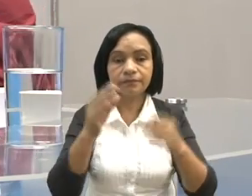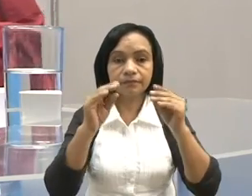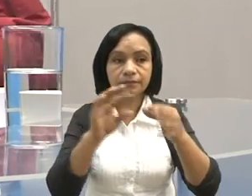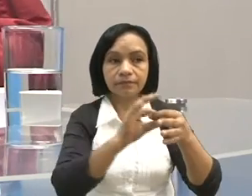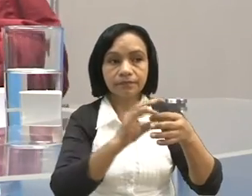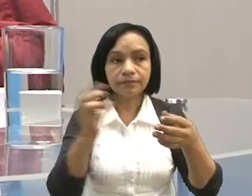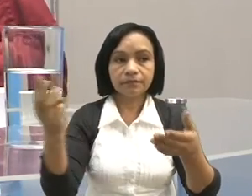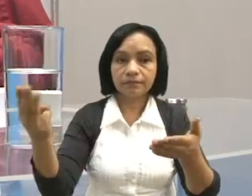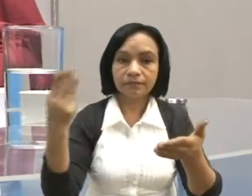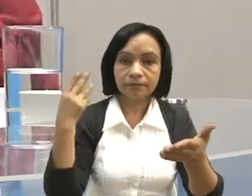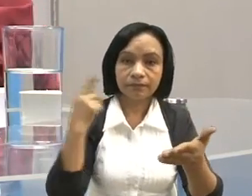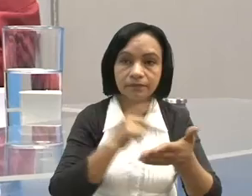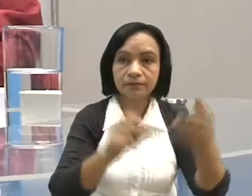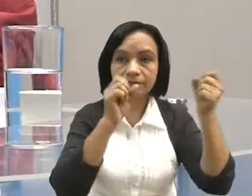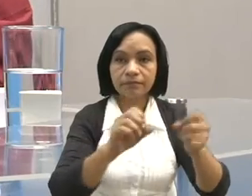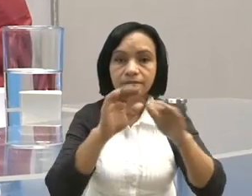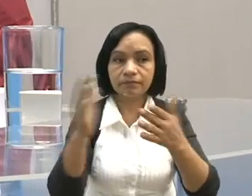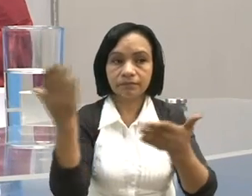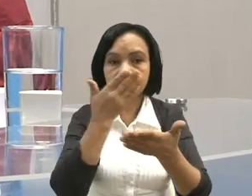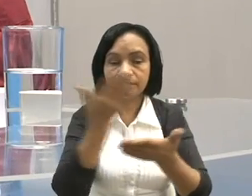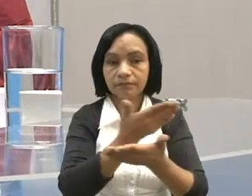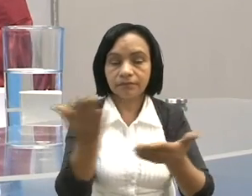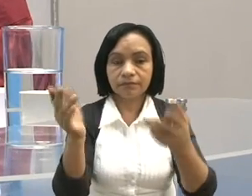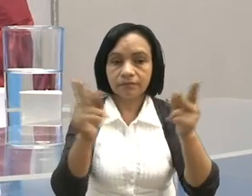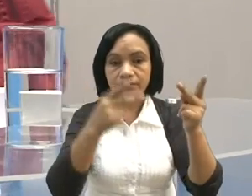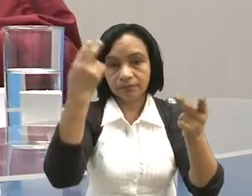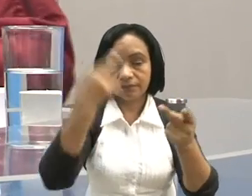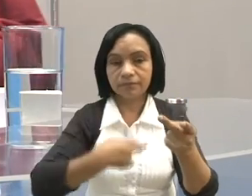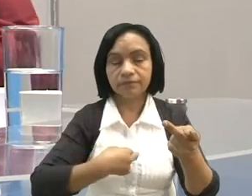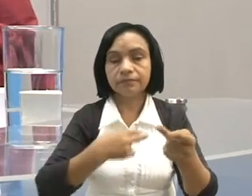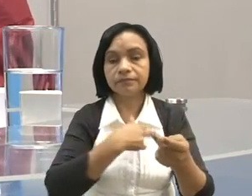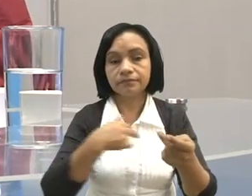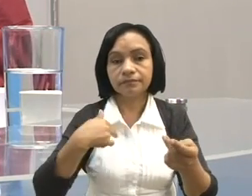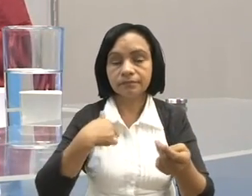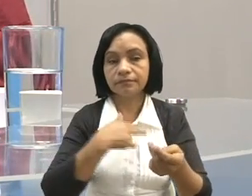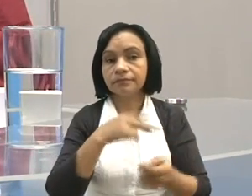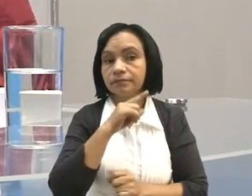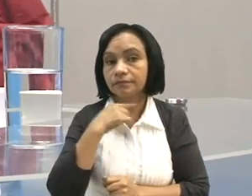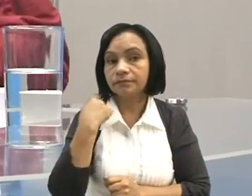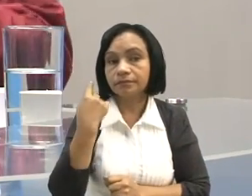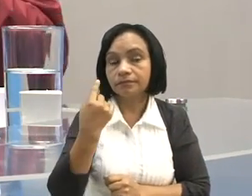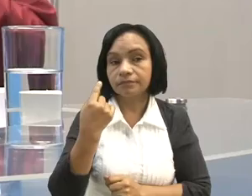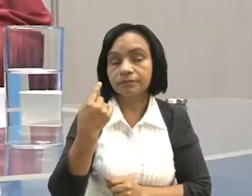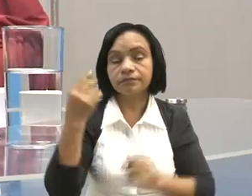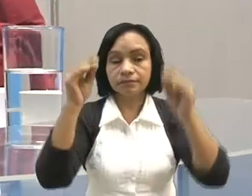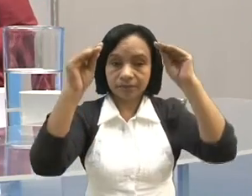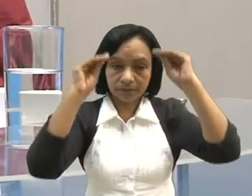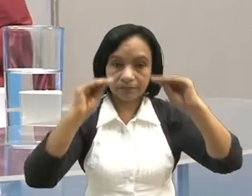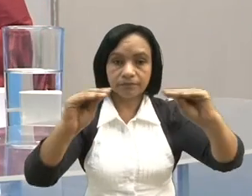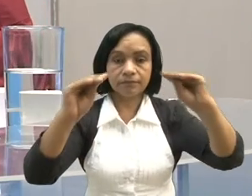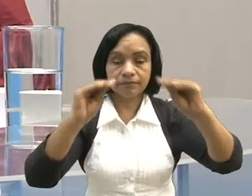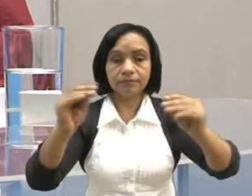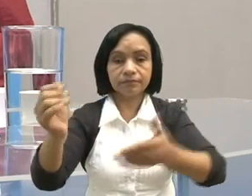juntos, maestros, familias, estudiantes, autoridades, ¿verdad?, para hacer realidad ese sueño de una educación